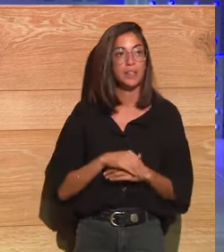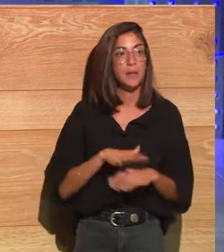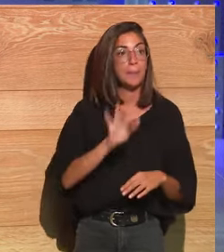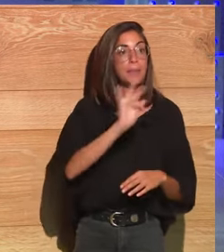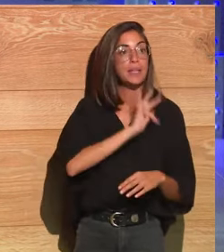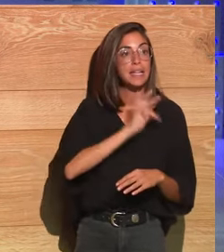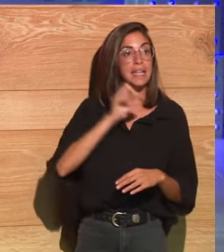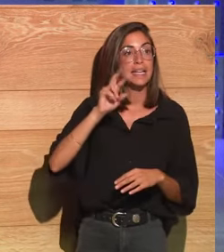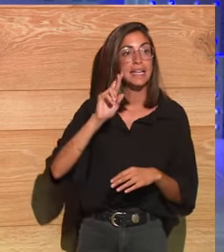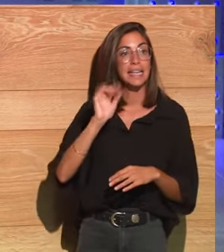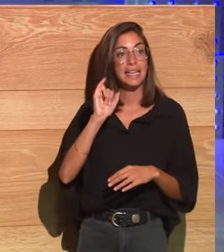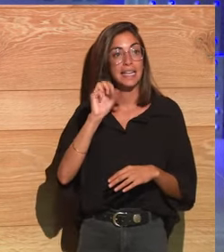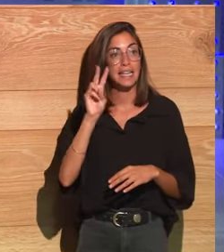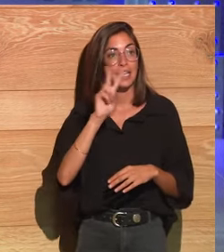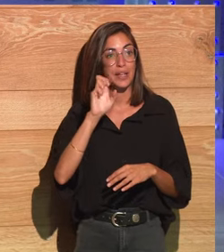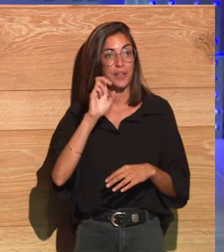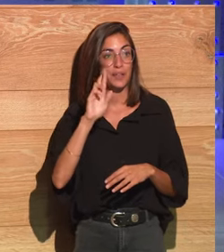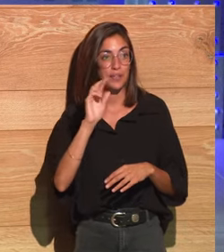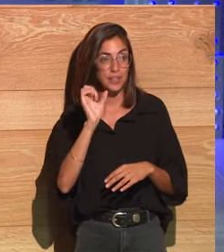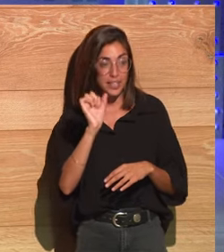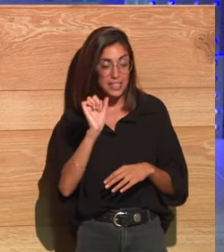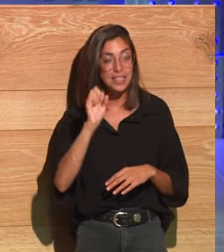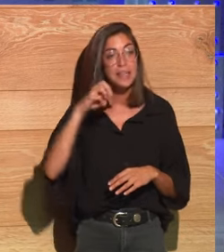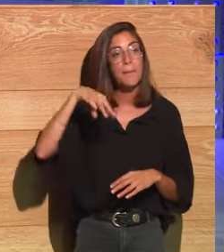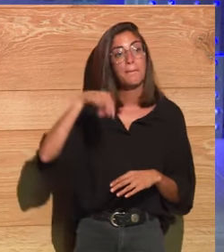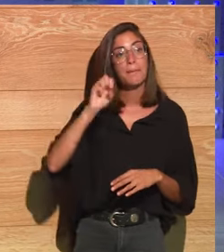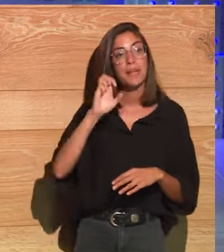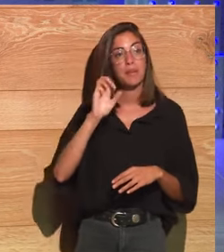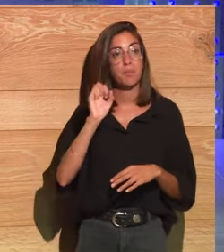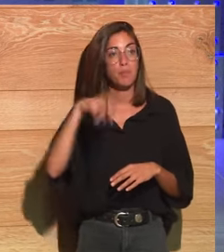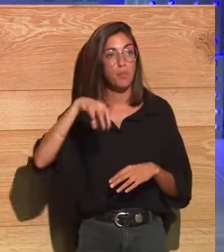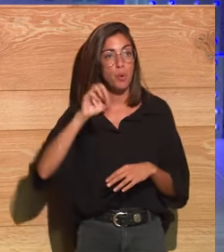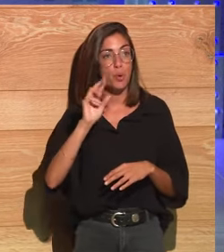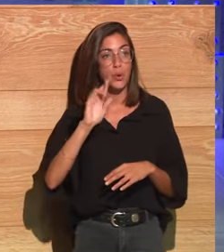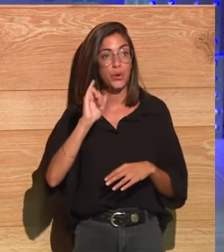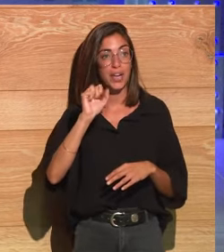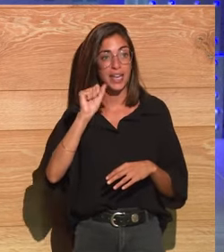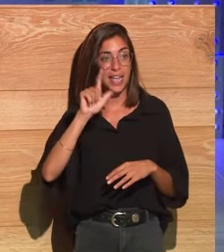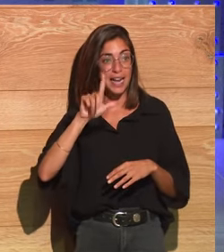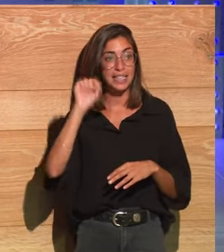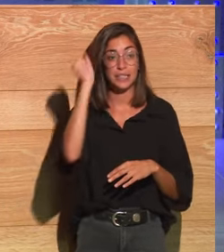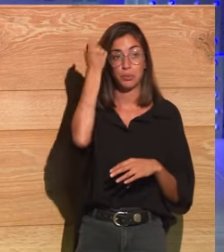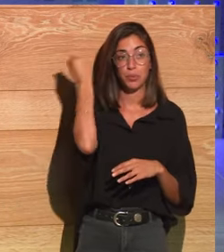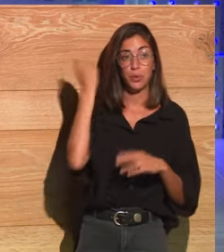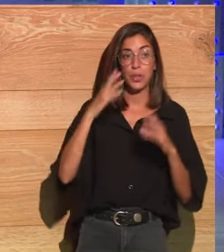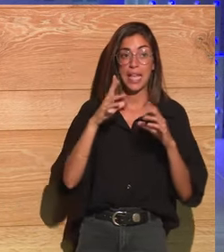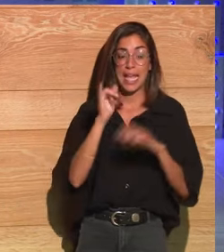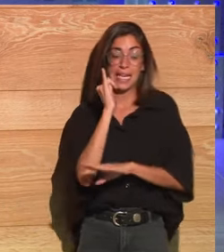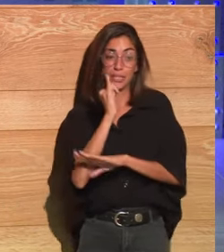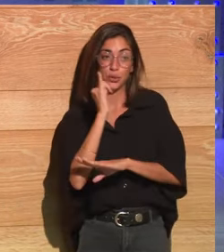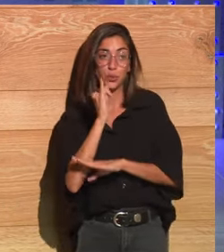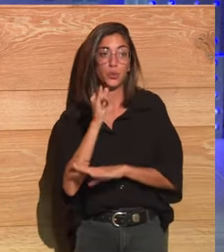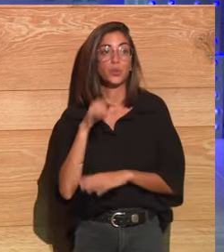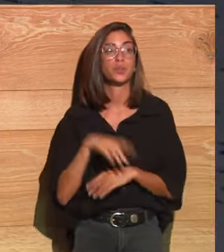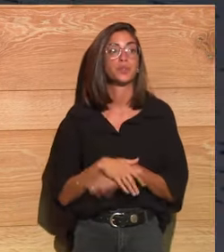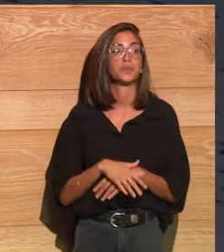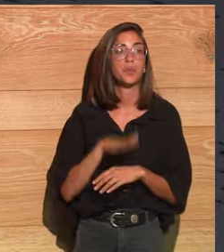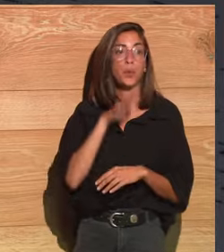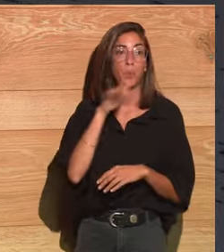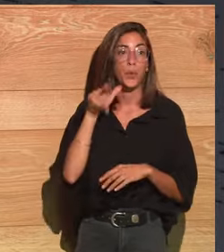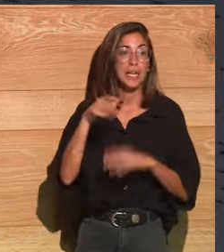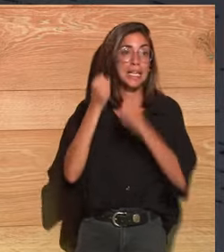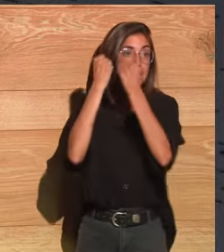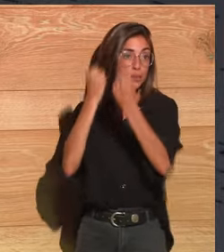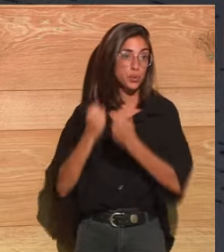medalla Rivers Memorial del Royal Anthropological Institute de Gran Bretaña e Irlanda, que es la institución pública dedicada a